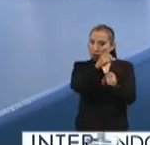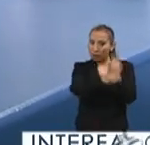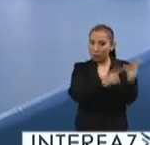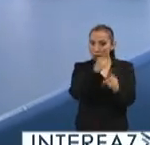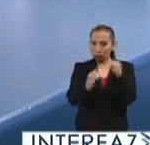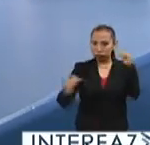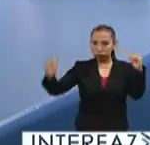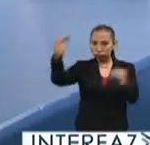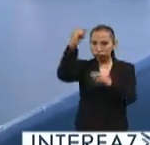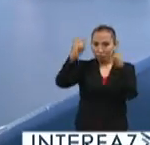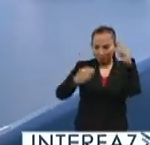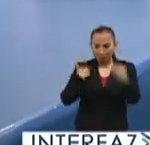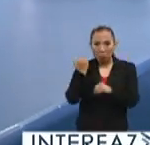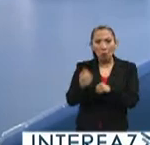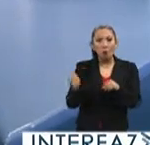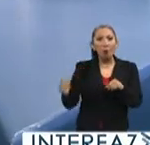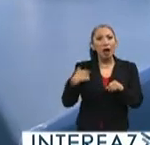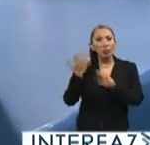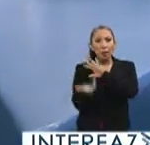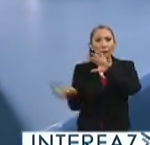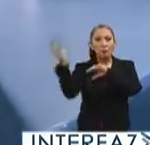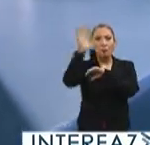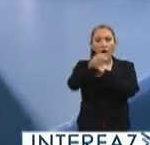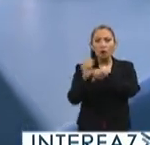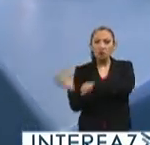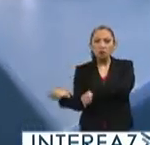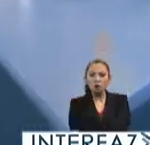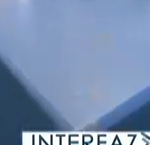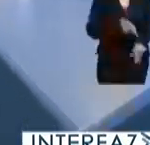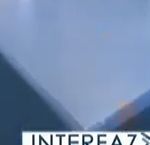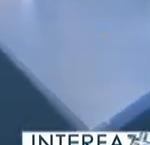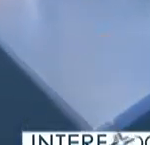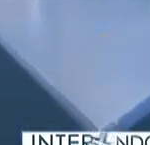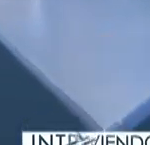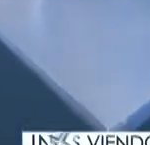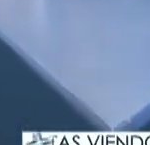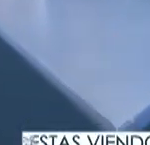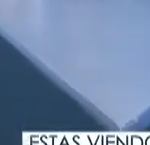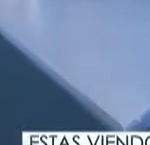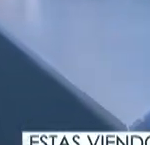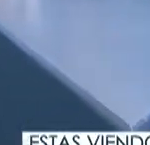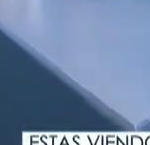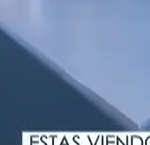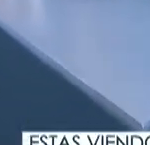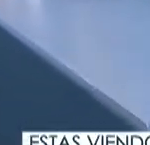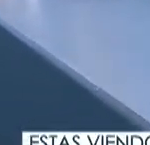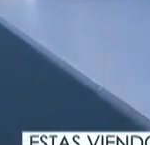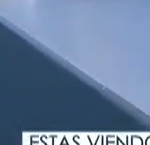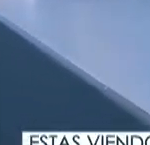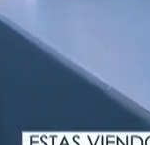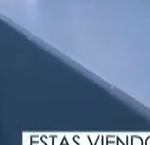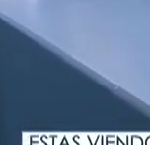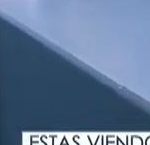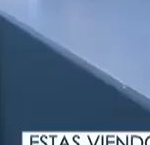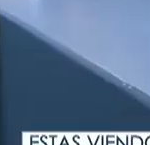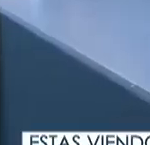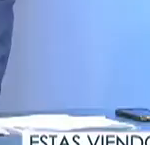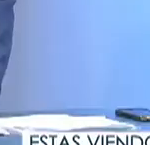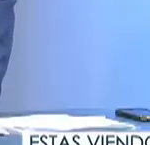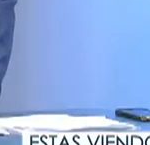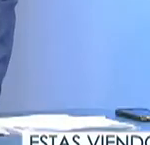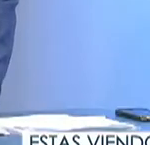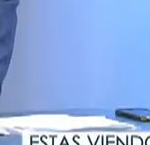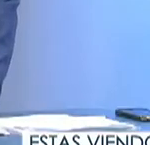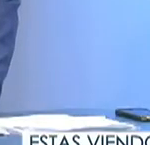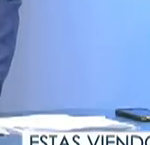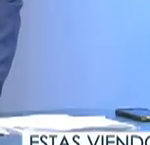deportistas de alto nivel, con grandes talentos en el básquetbol, en el béisbol, en el fútbol, soccer, que precisamente deben de mantener sus